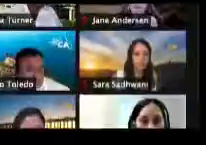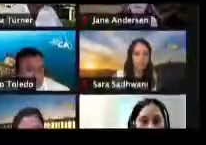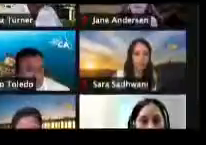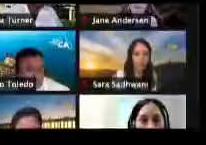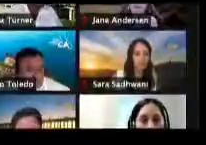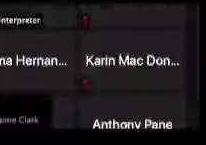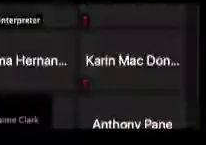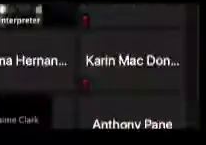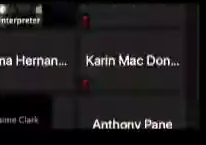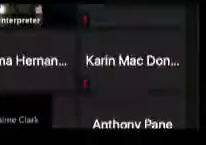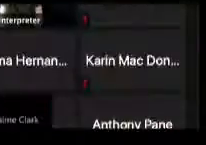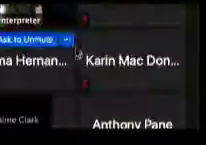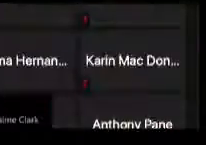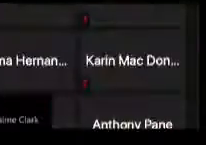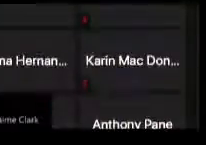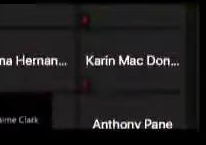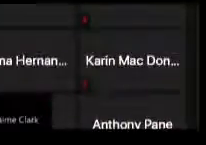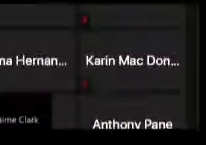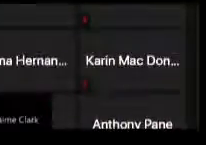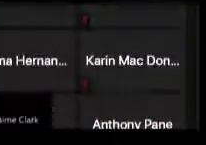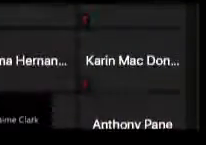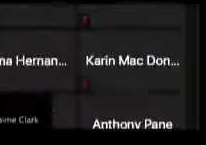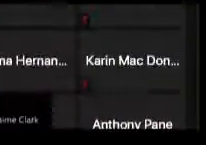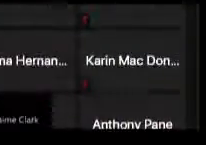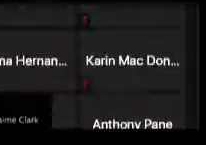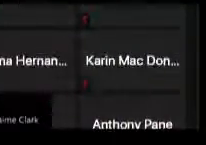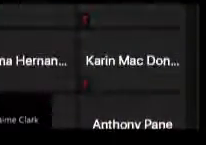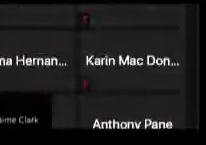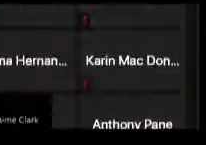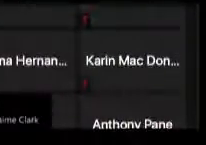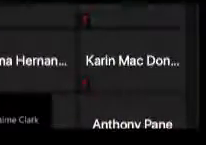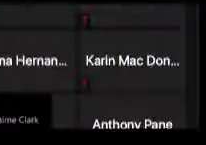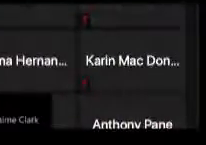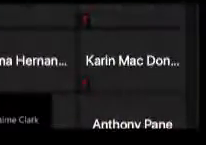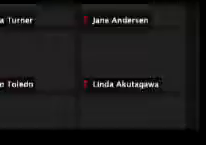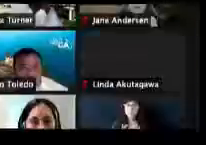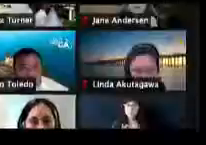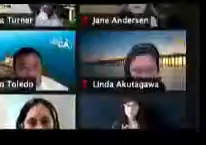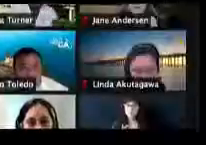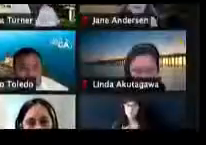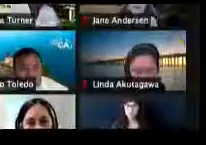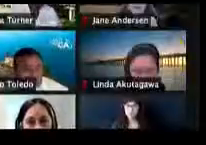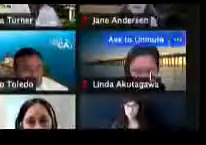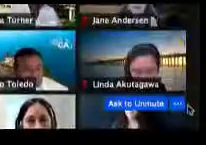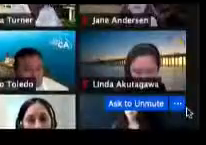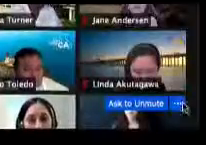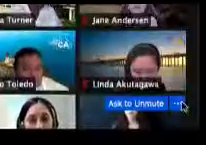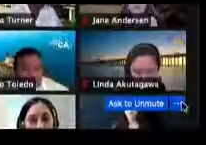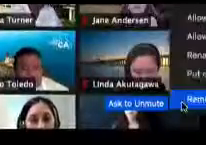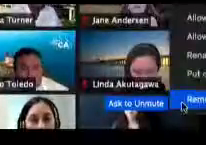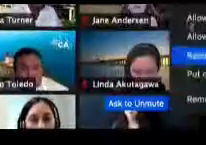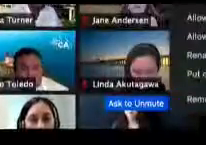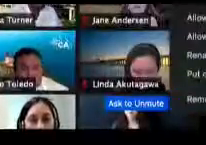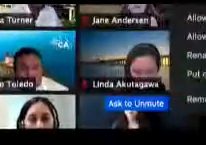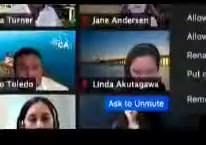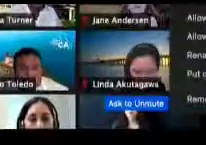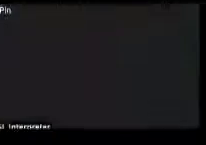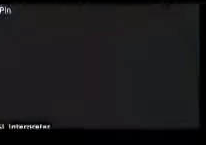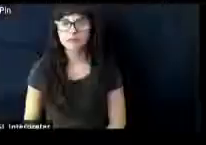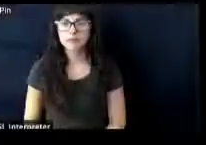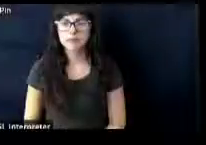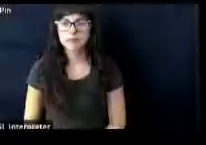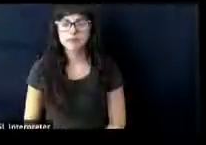minutos. Los asistentes no podrán compartir su pantalla. al final de la aportación